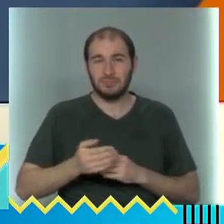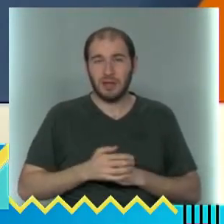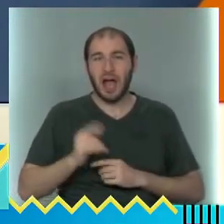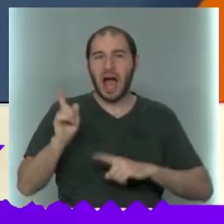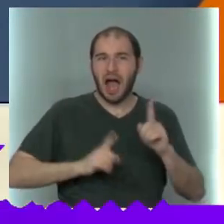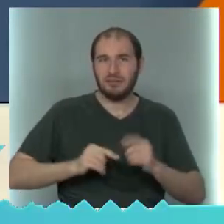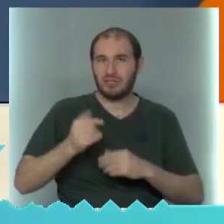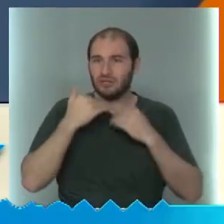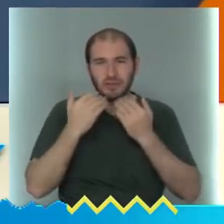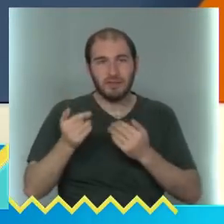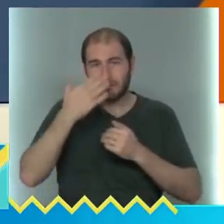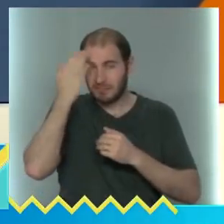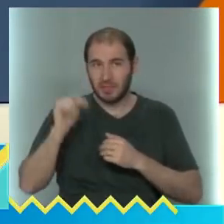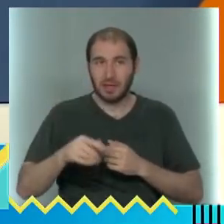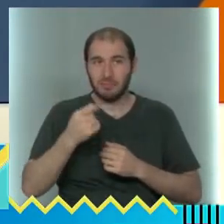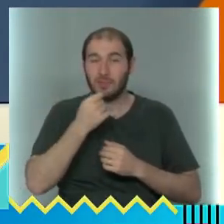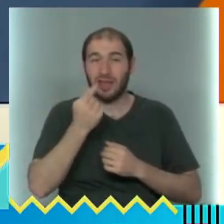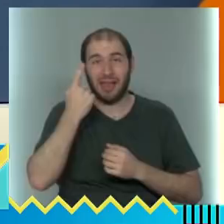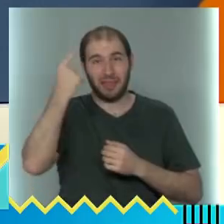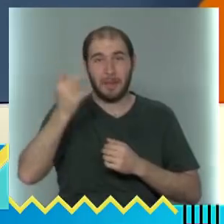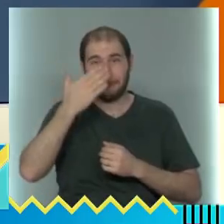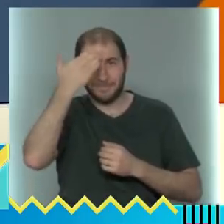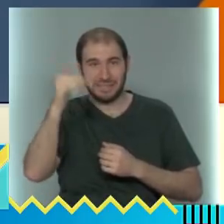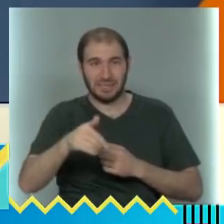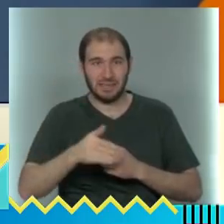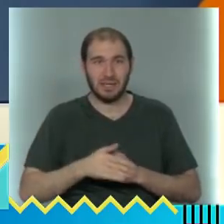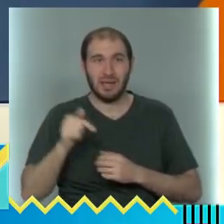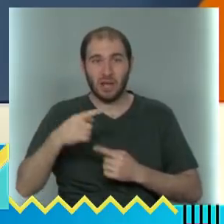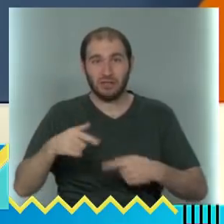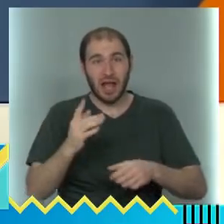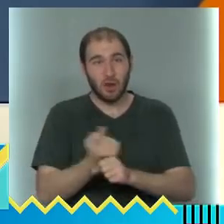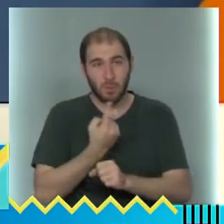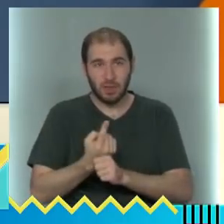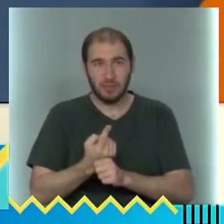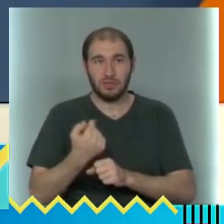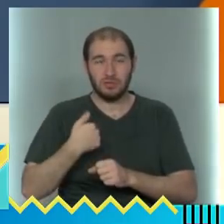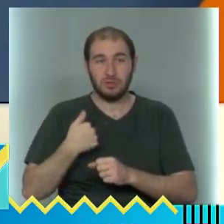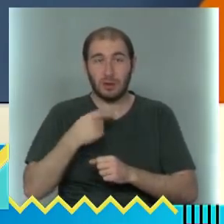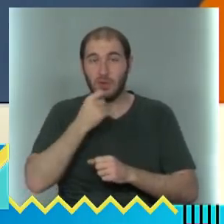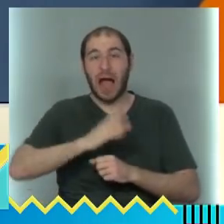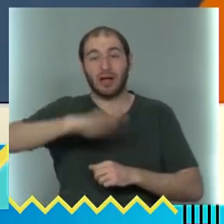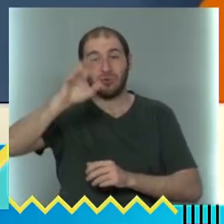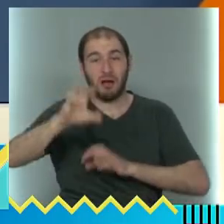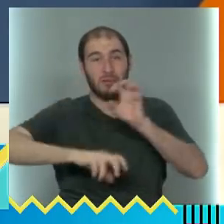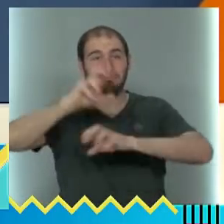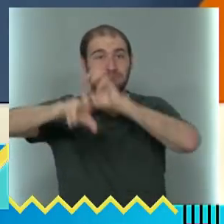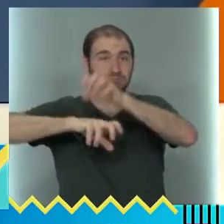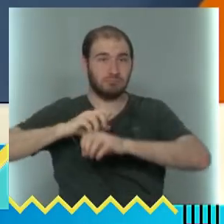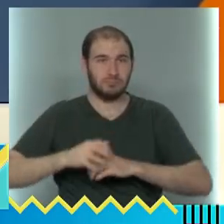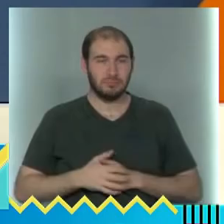por ahí se puede esperar en estas enfermedades, que uno cree que el paciente no va a poder hacerlo. Hay un paciente que escaló la Aconcagua, por ejemplo, con